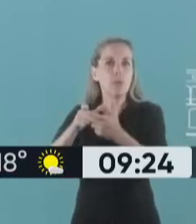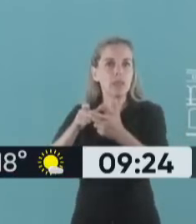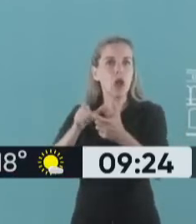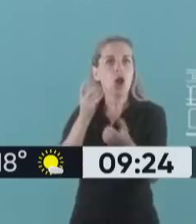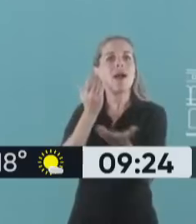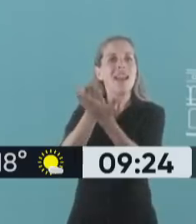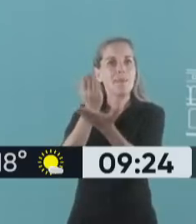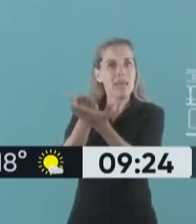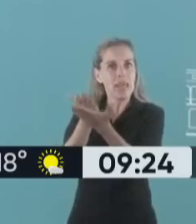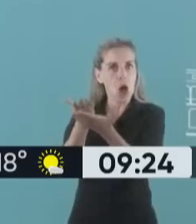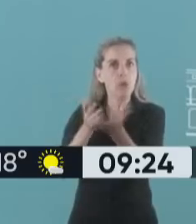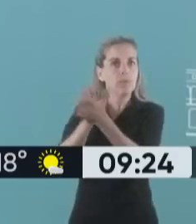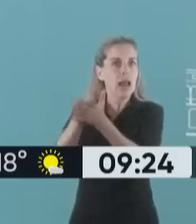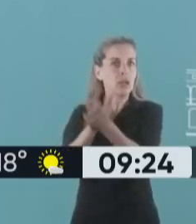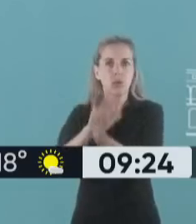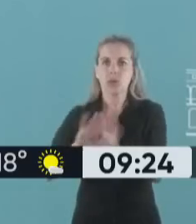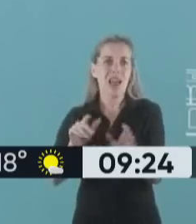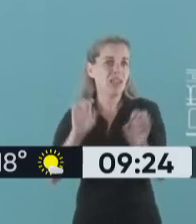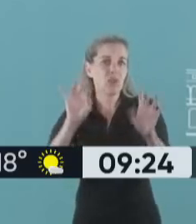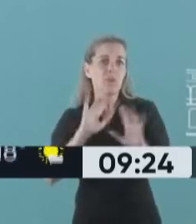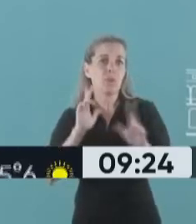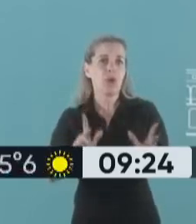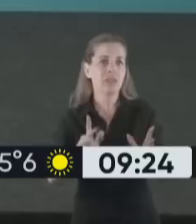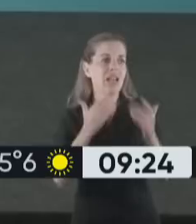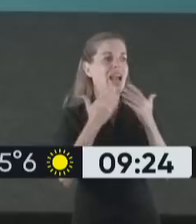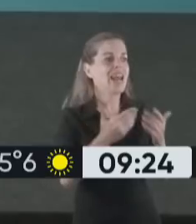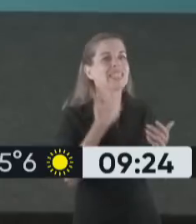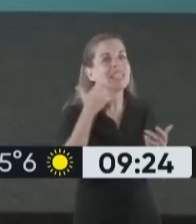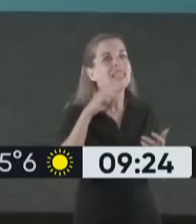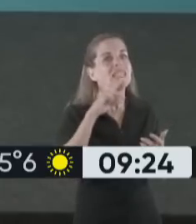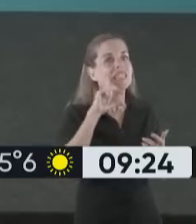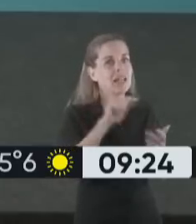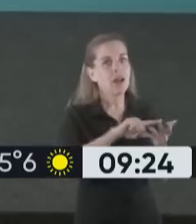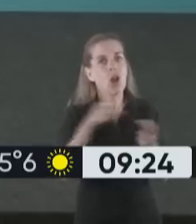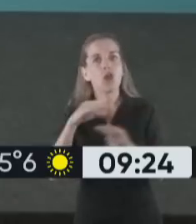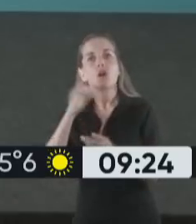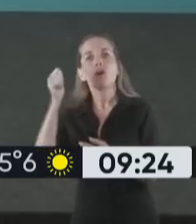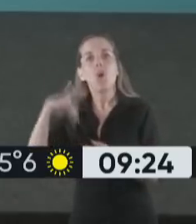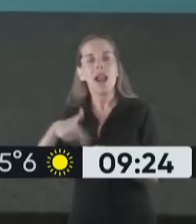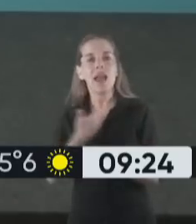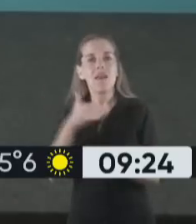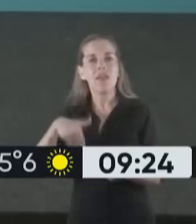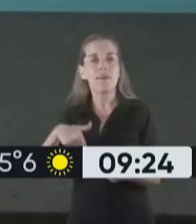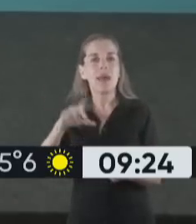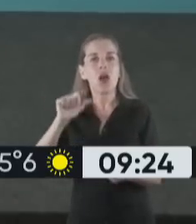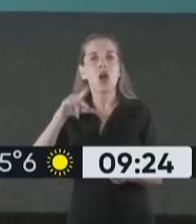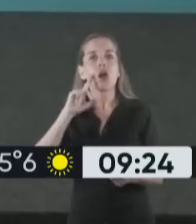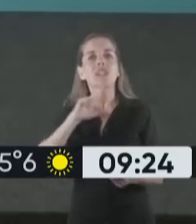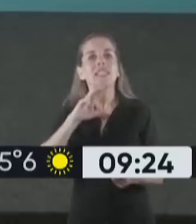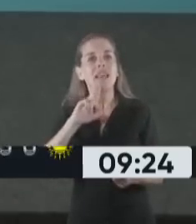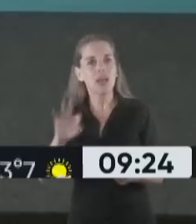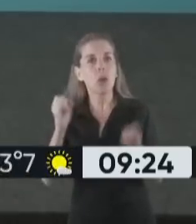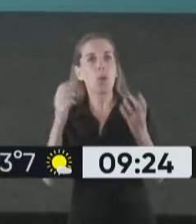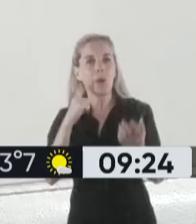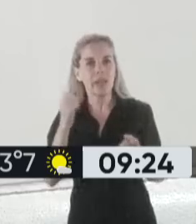que interviniera, y esto es todo lo que les puedo decir sobre el tema. Gracias, Silvia. Juan Pablo Peralta, de FM Concierto. ¿Cómo está, portavoz? Buen